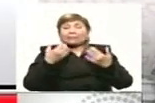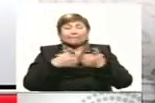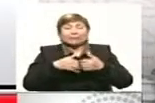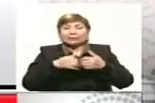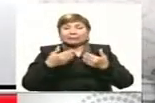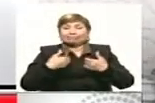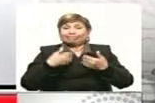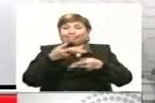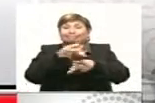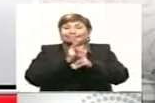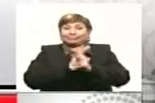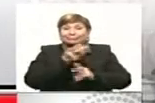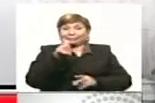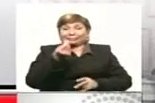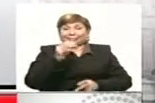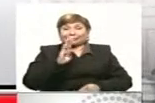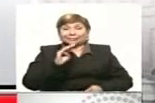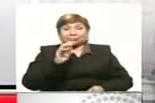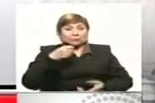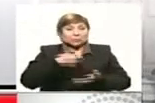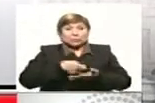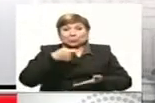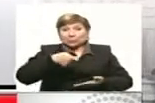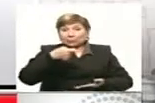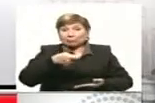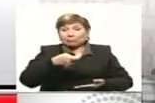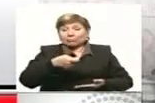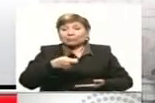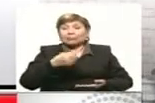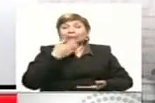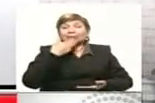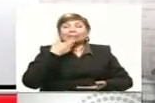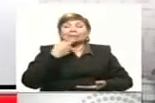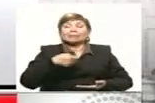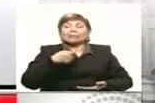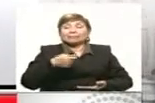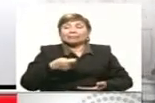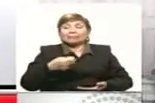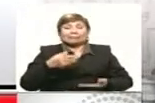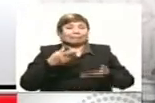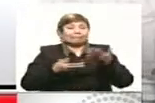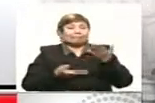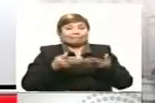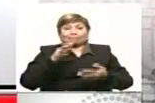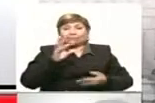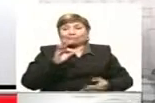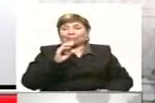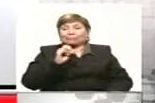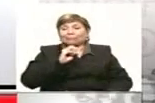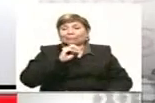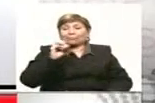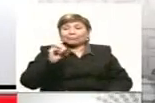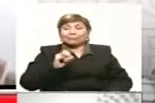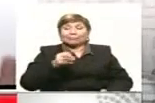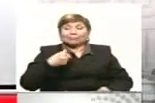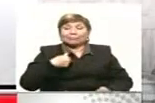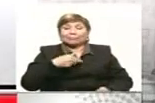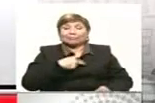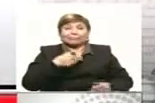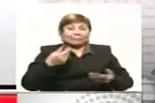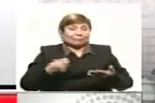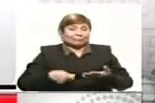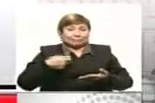un crédito de un banco y no le paga al banco, quien va a pagar esa deuda en por lo menos el 90% somos